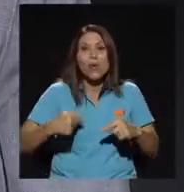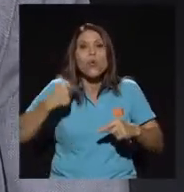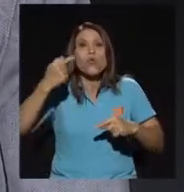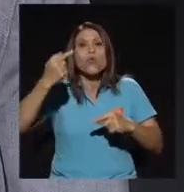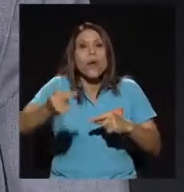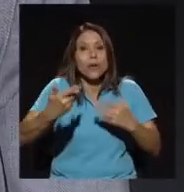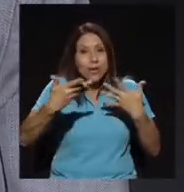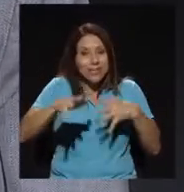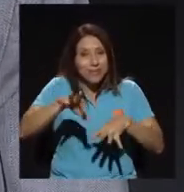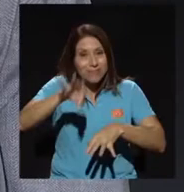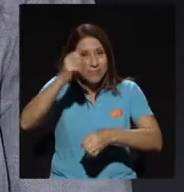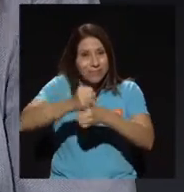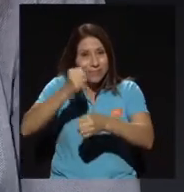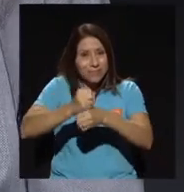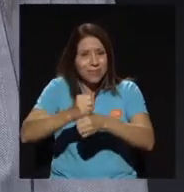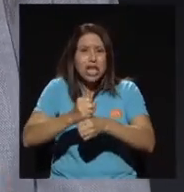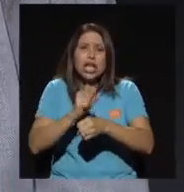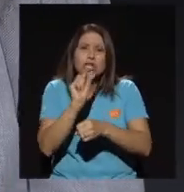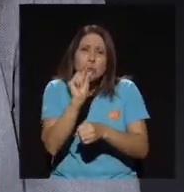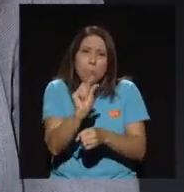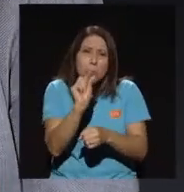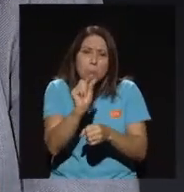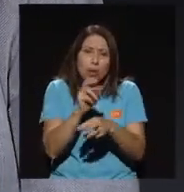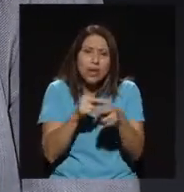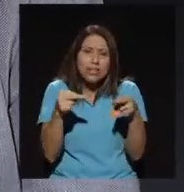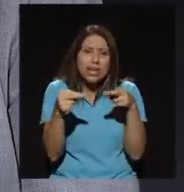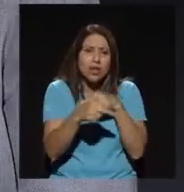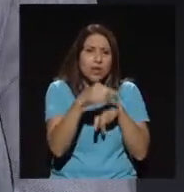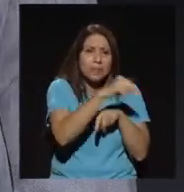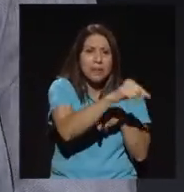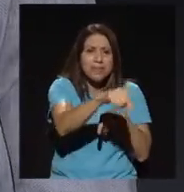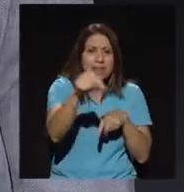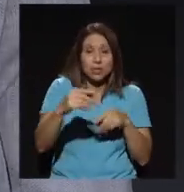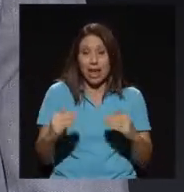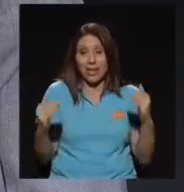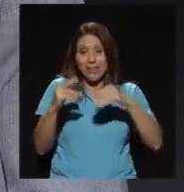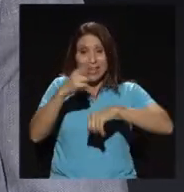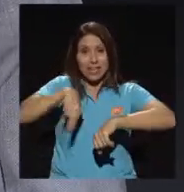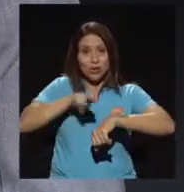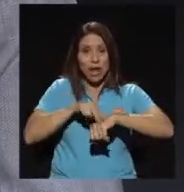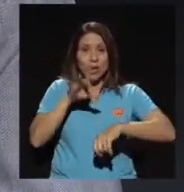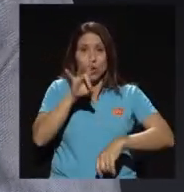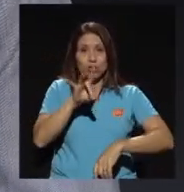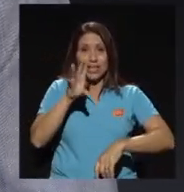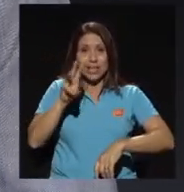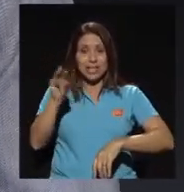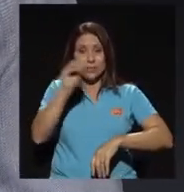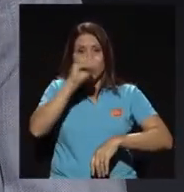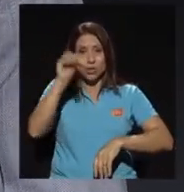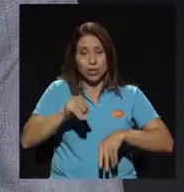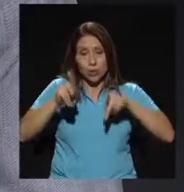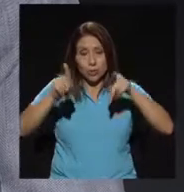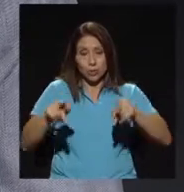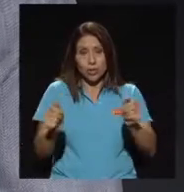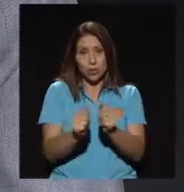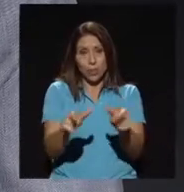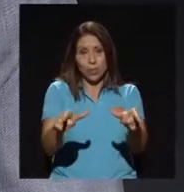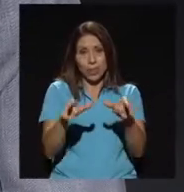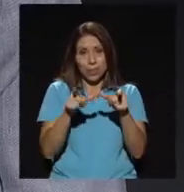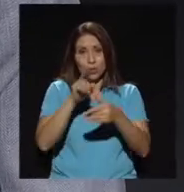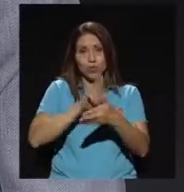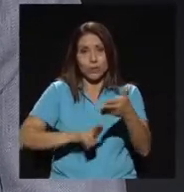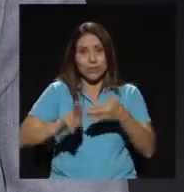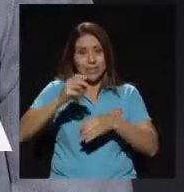para profesionales en las regiones periféricas. A nivel nacional, en promedio, el 86% de los titulados universitarios trabajan para el